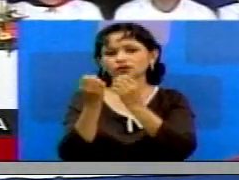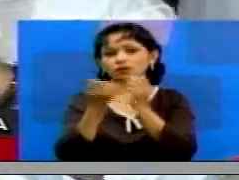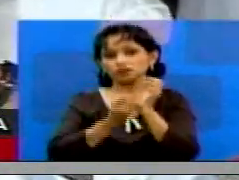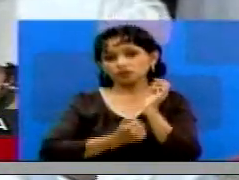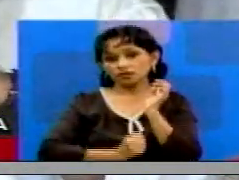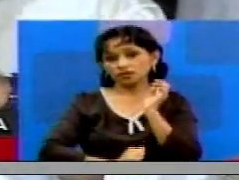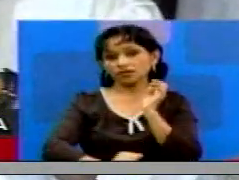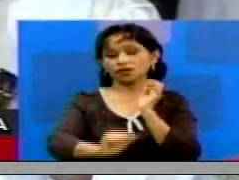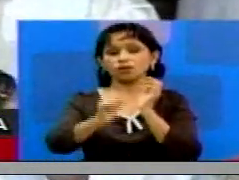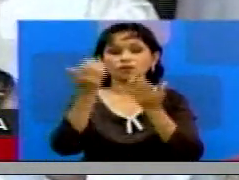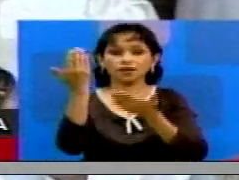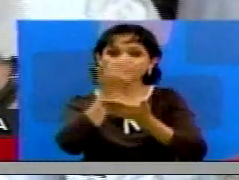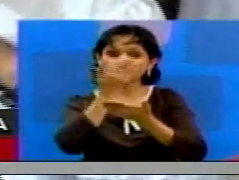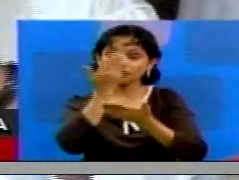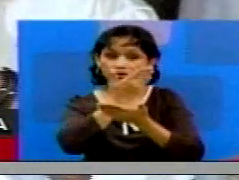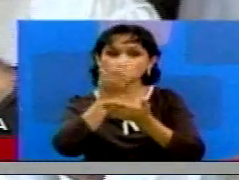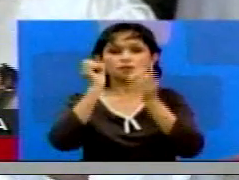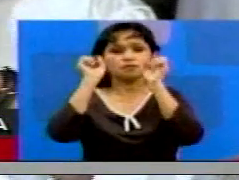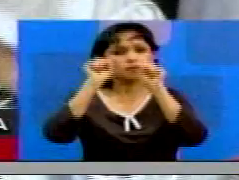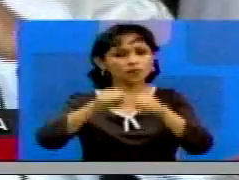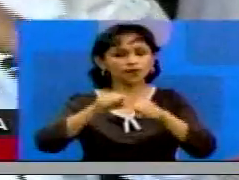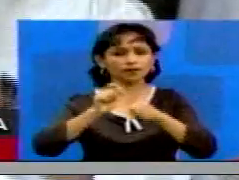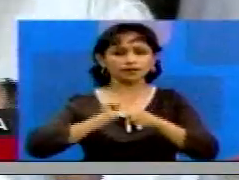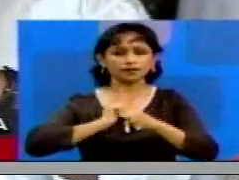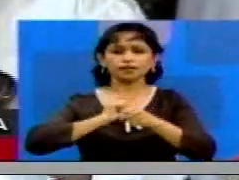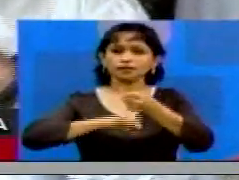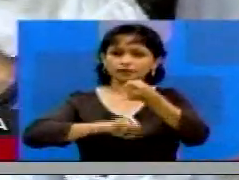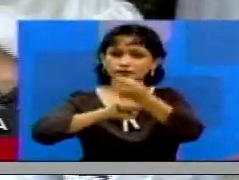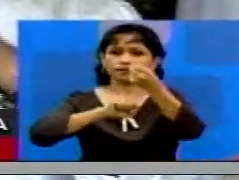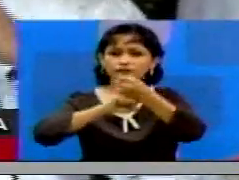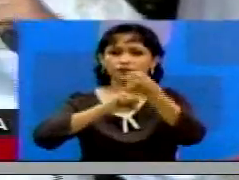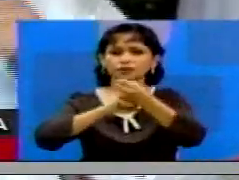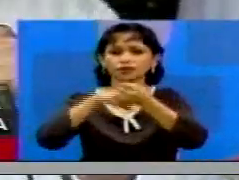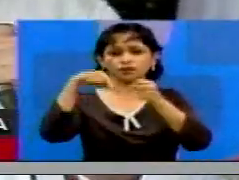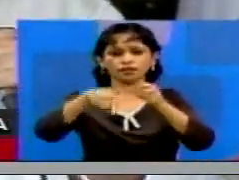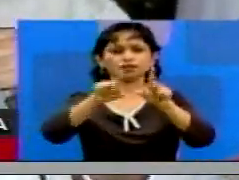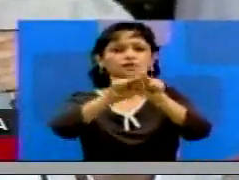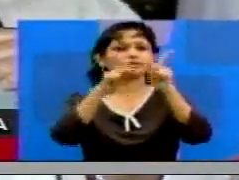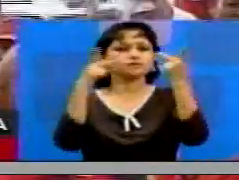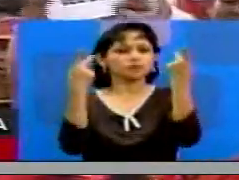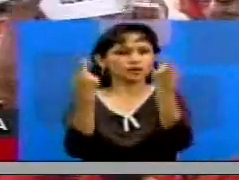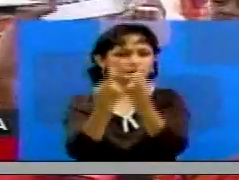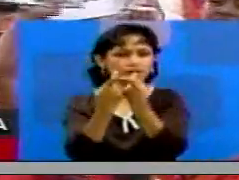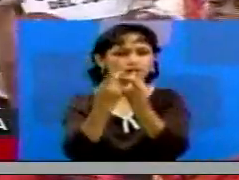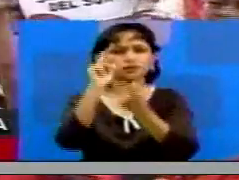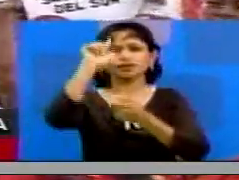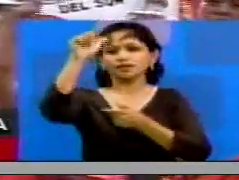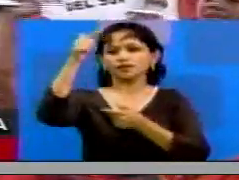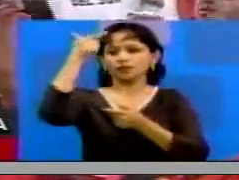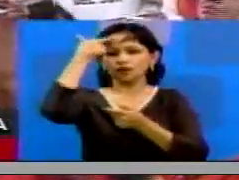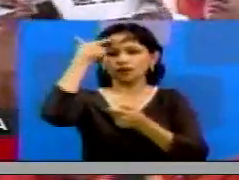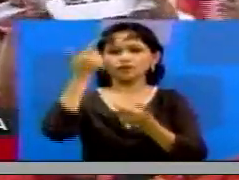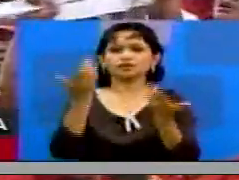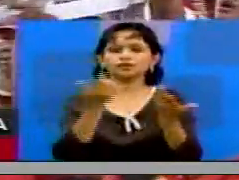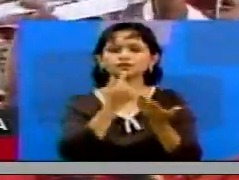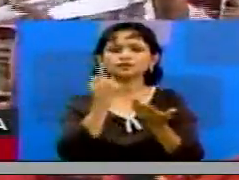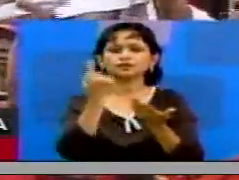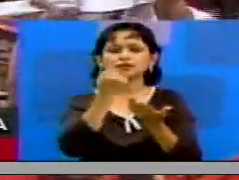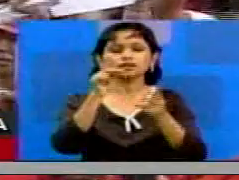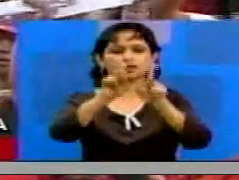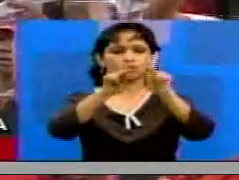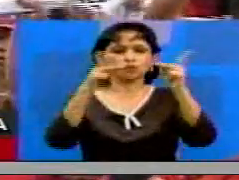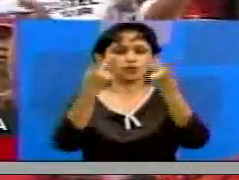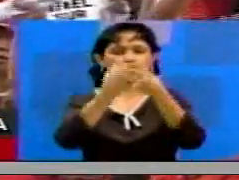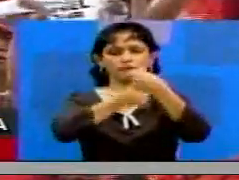los niños para los estudios, podrán contar con todo ese respaldo de parte de este pueblo a través del gobierno, que es el